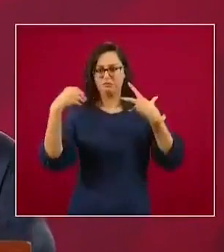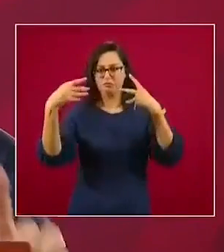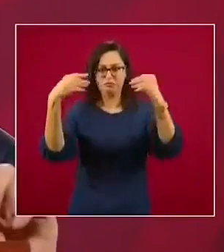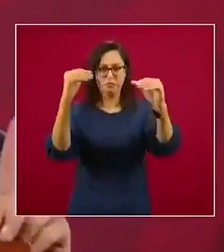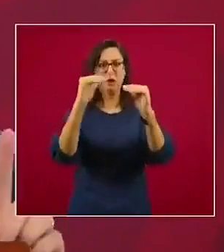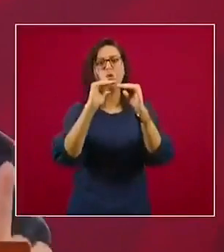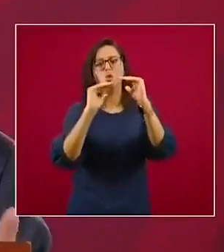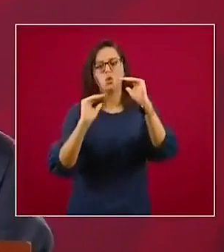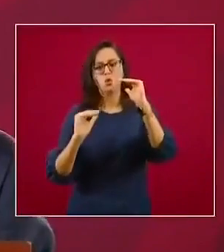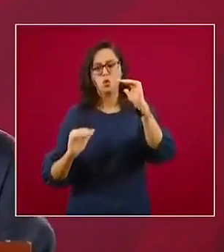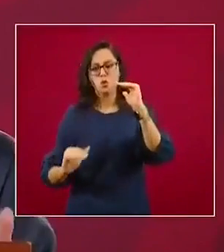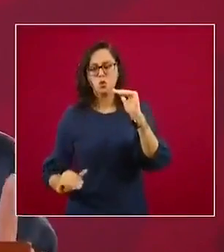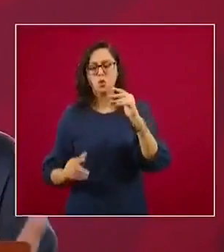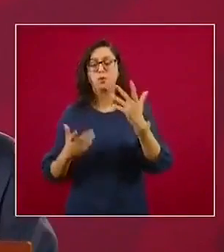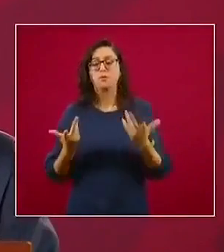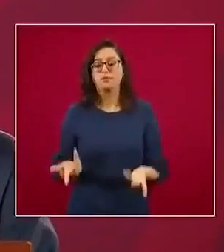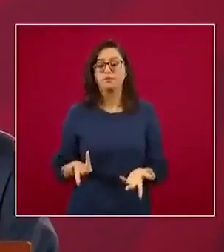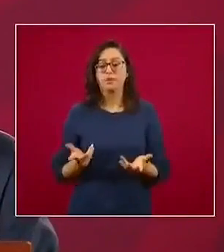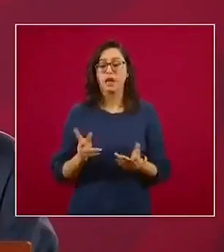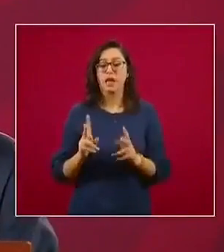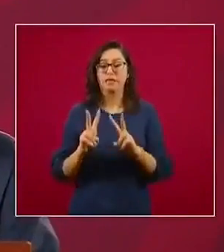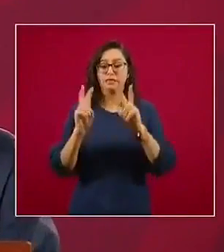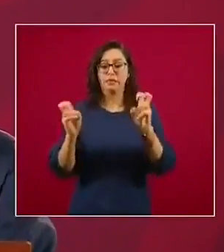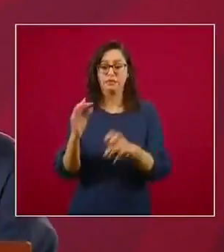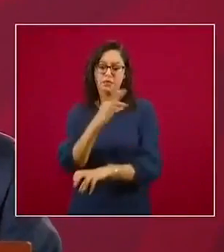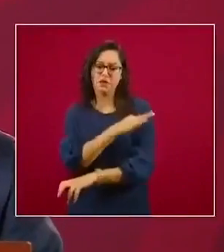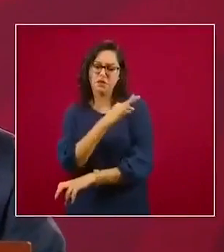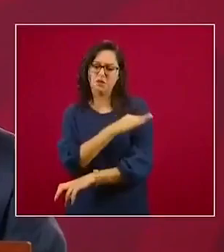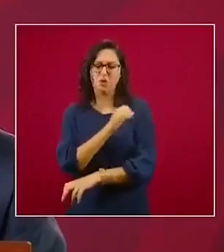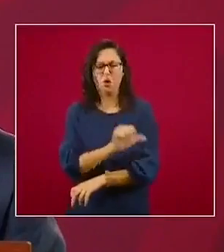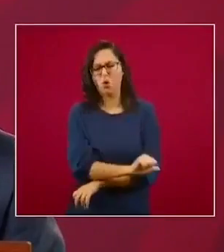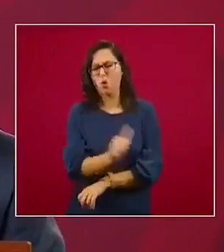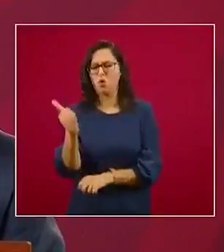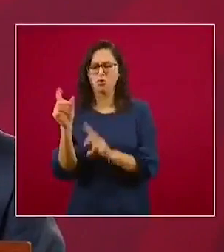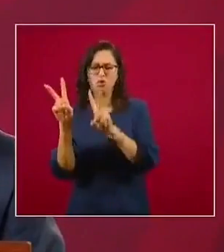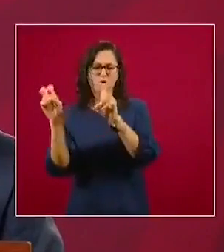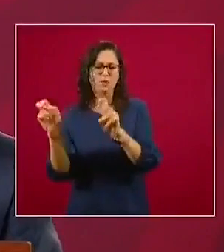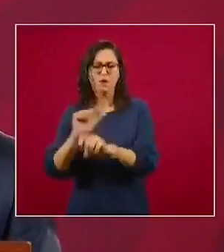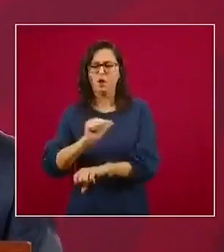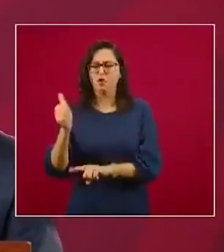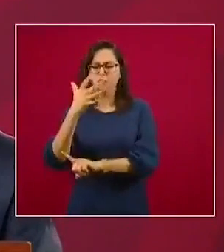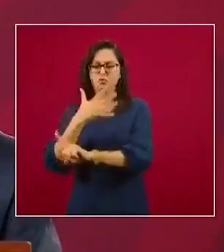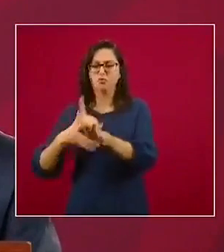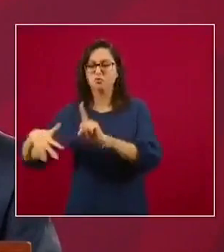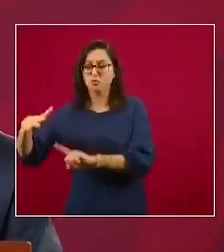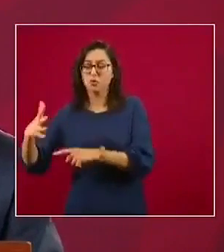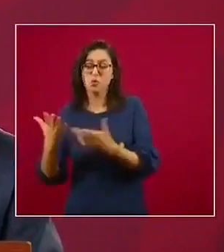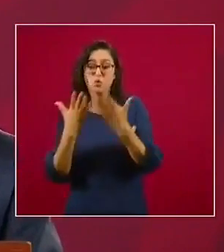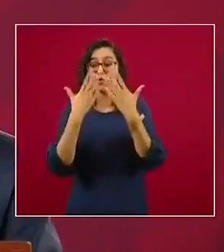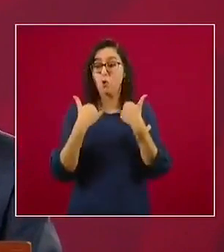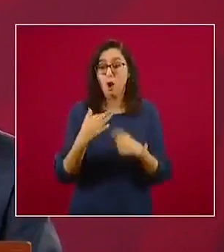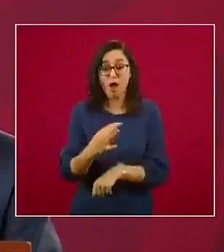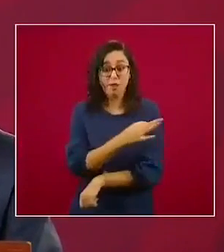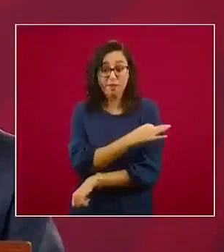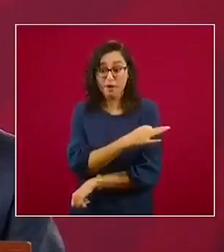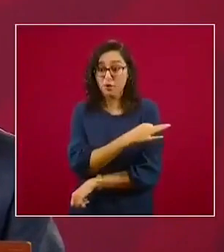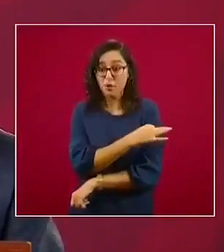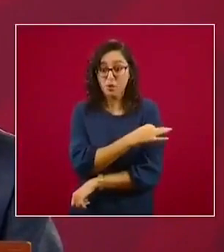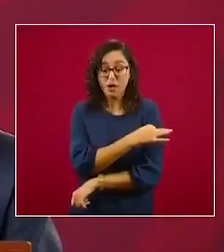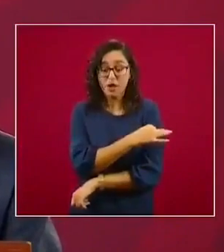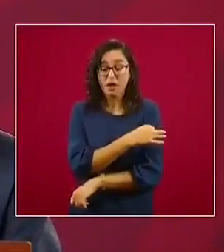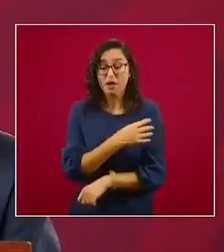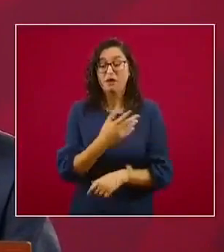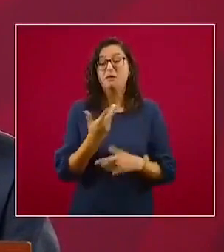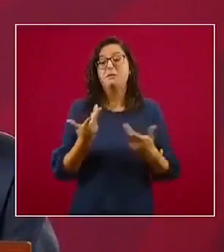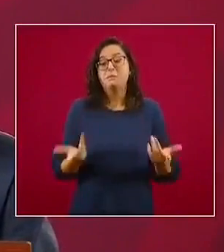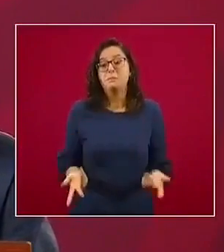los contagios. El tema de la vacuna fue dicho en otro contexto, es decir, mientras no exista una vacuna,